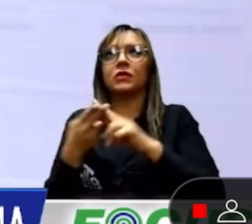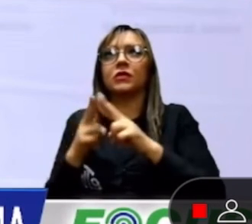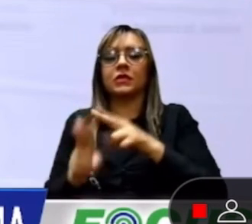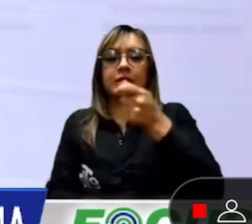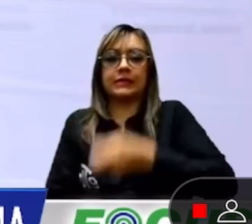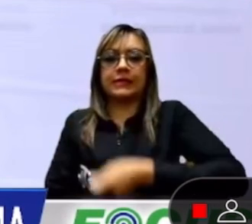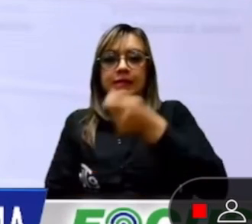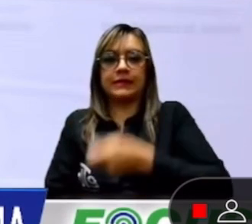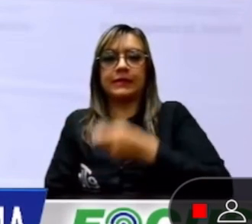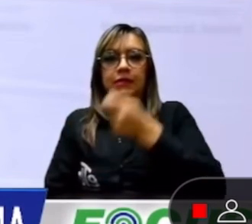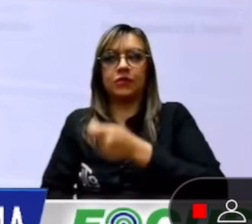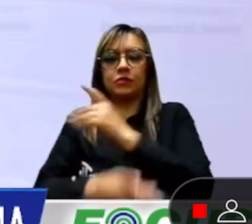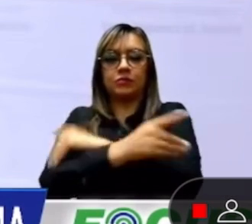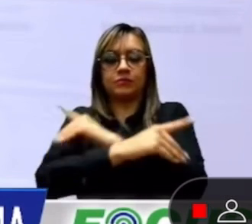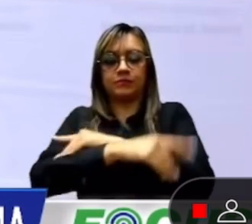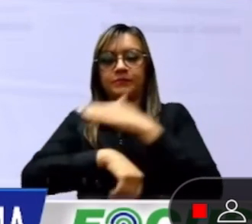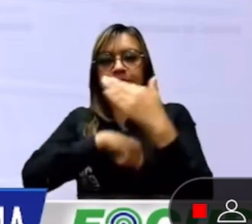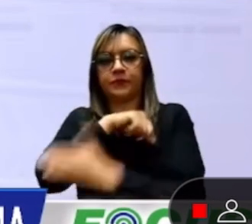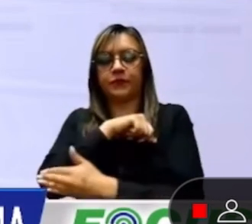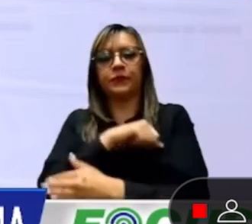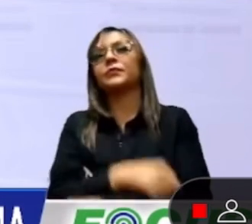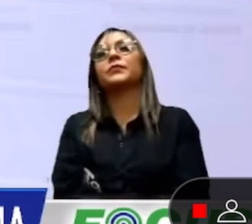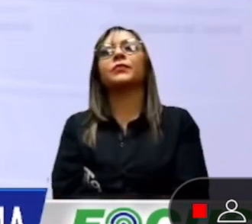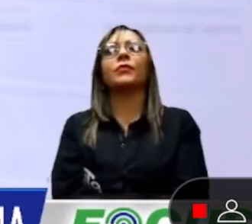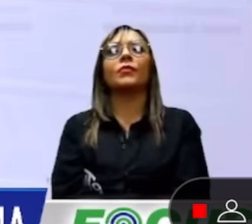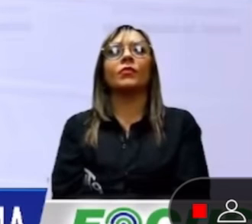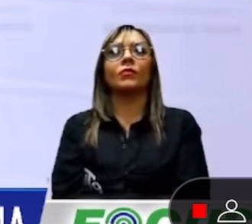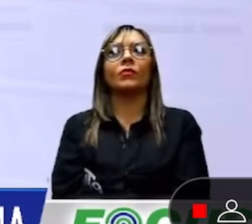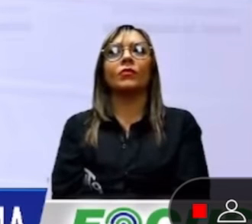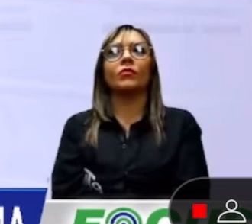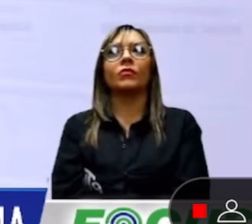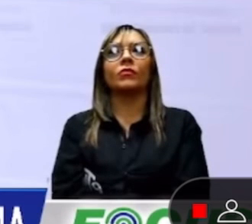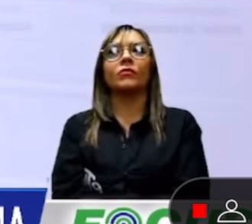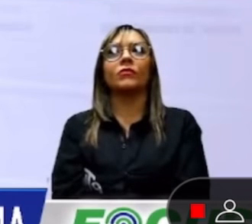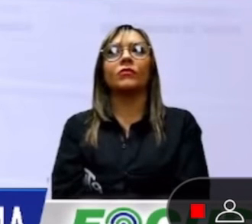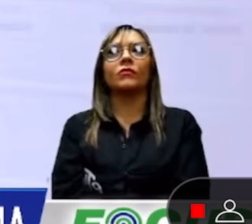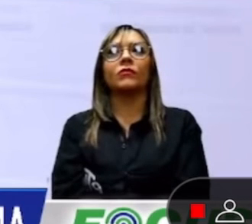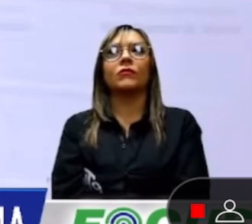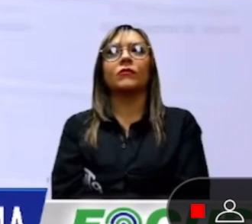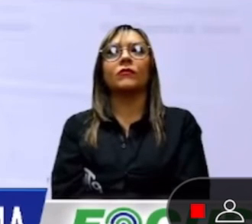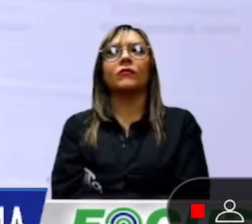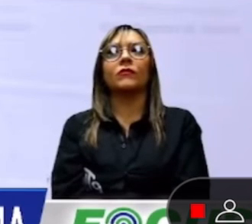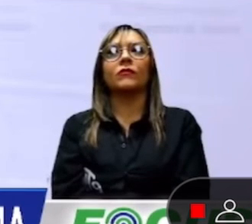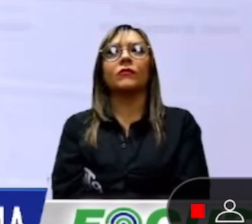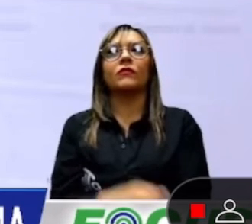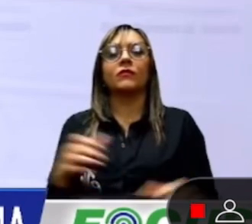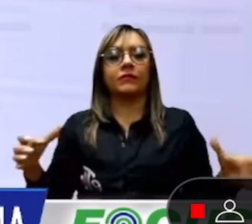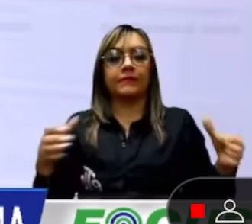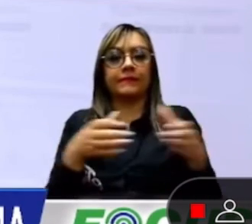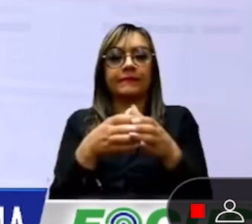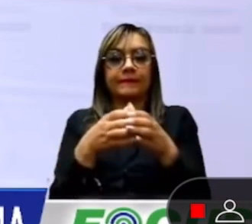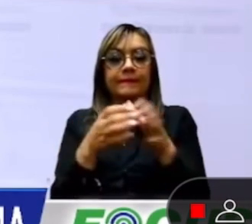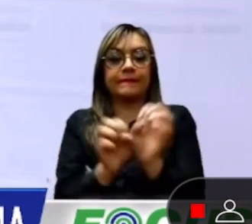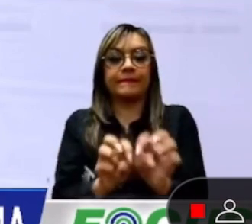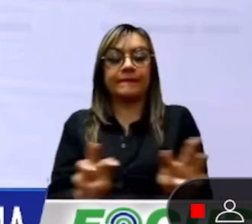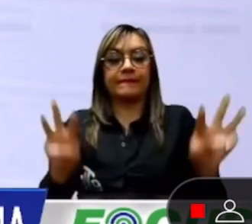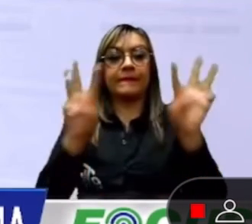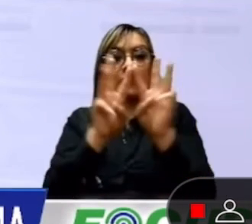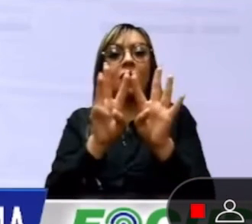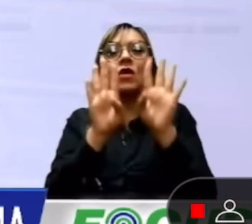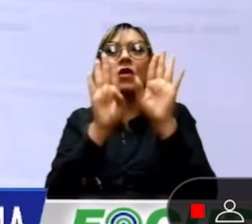derecho disciplinario como defensor del pueblo he